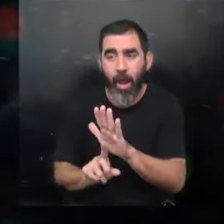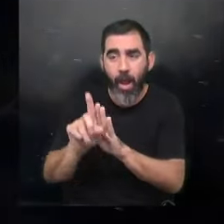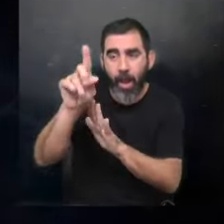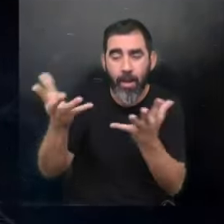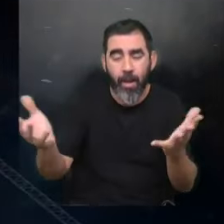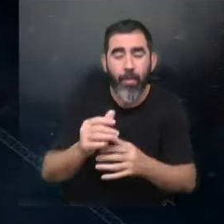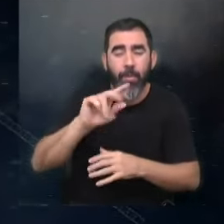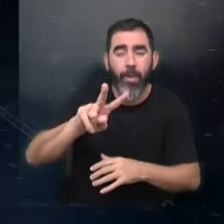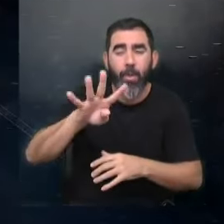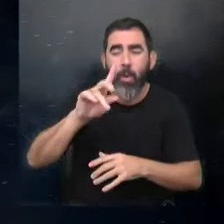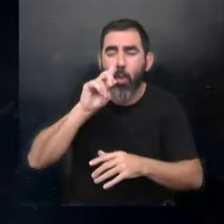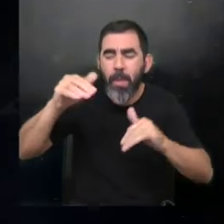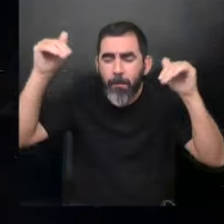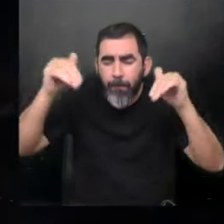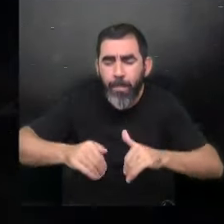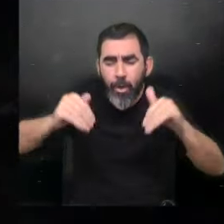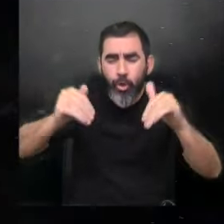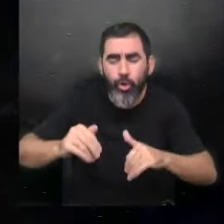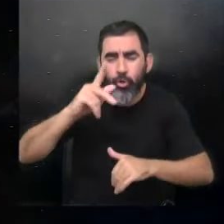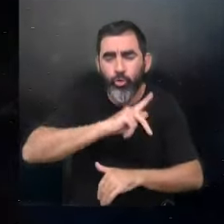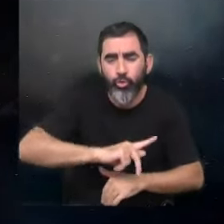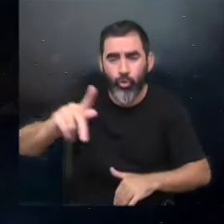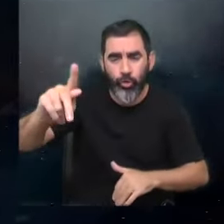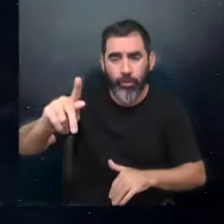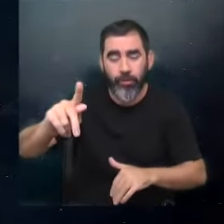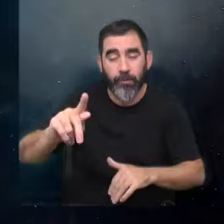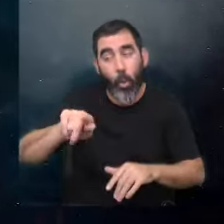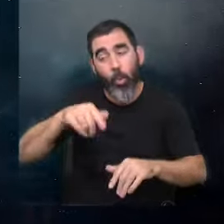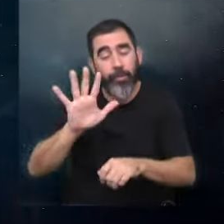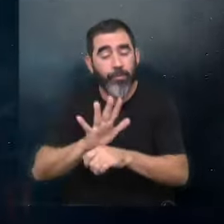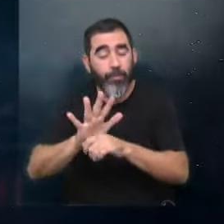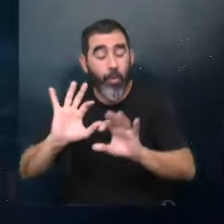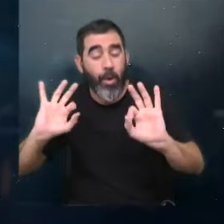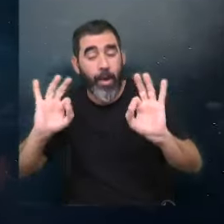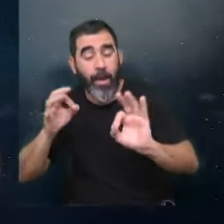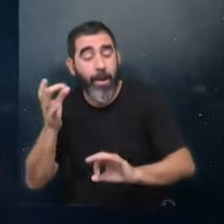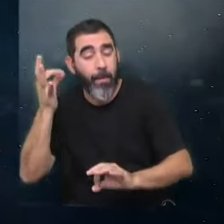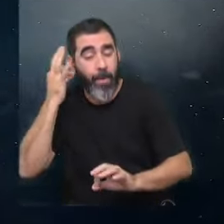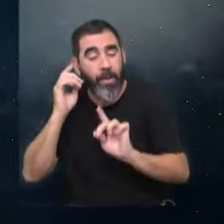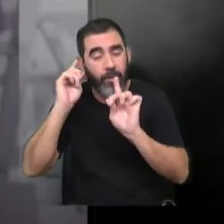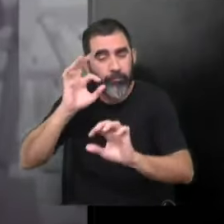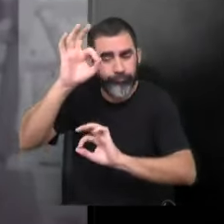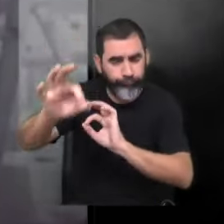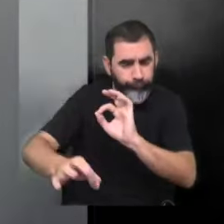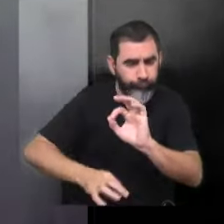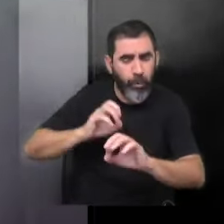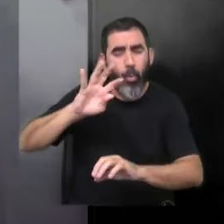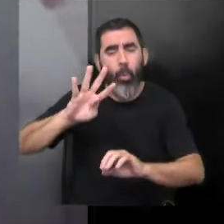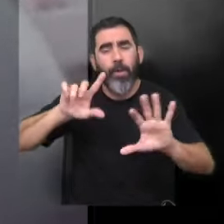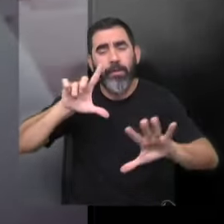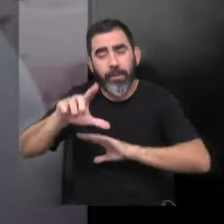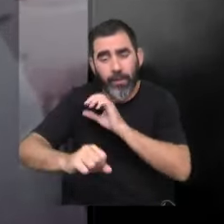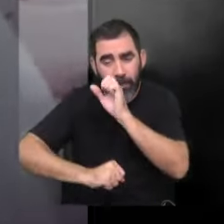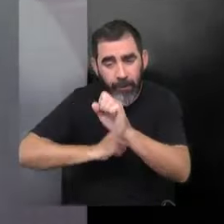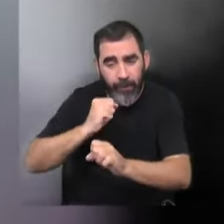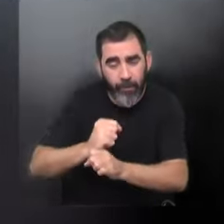actualmente a unos 24.000 millones de kilómetros de la Tierra, mientras que su hermana, la Voyager 2, que también recorre el espacio desde hace 47 años,